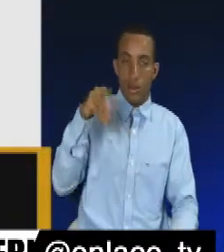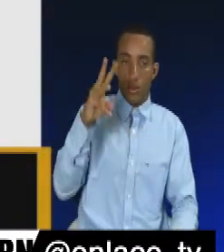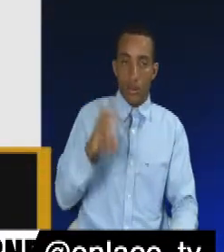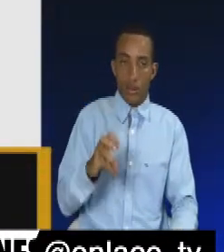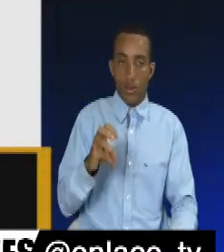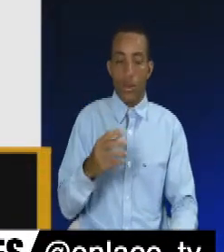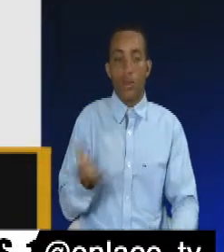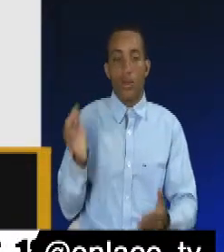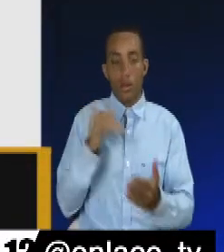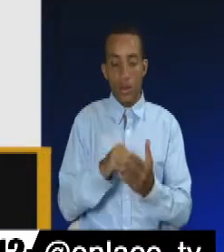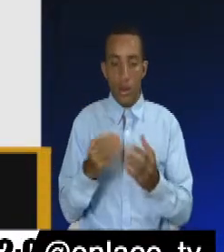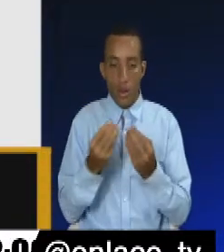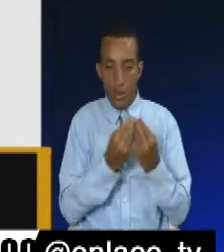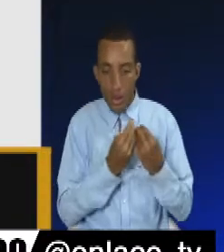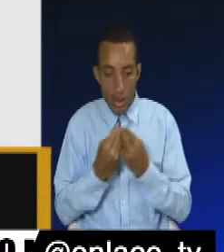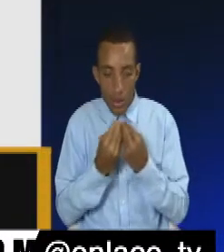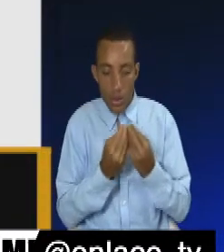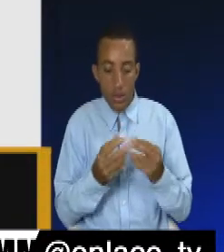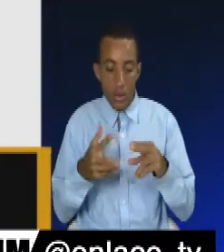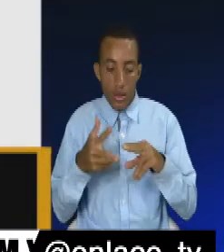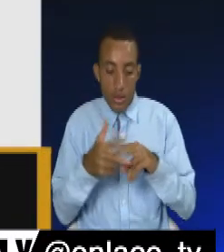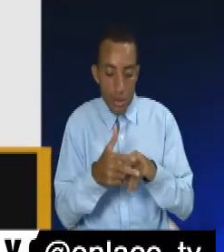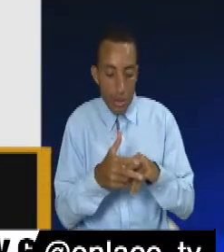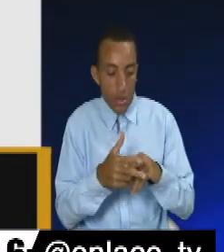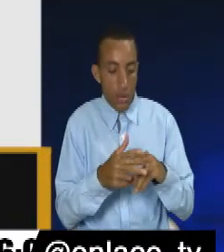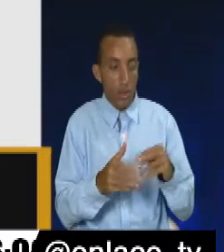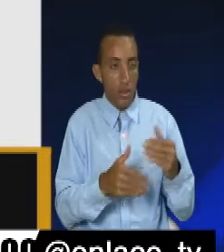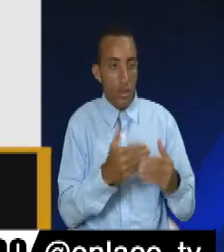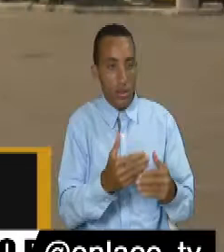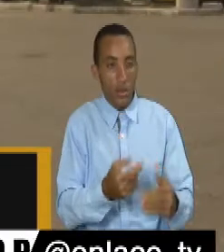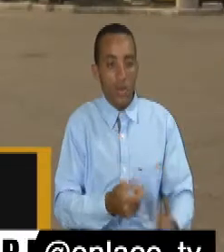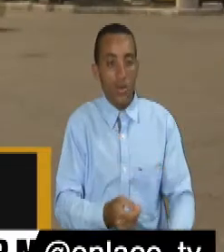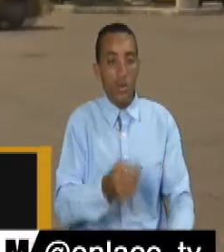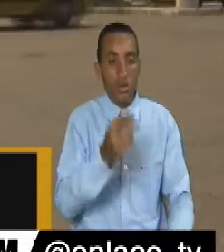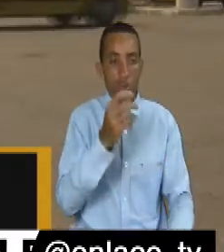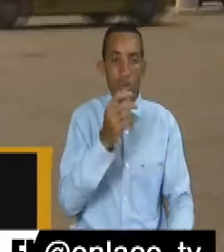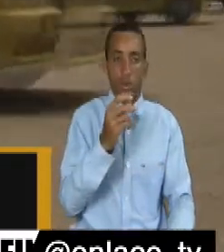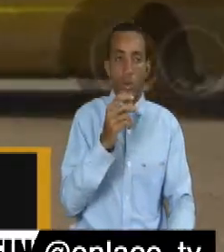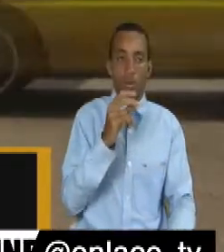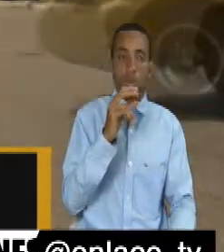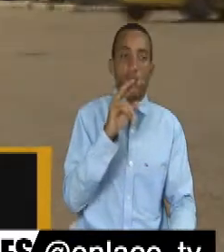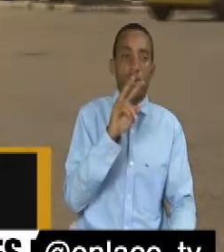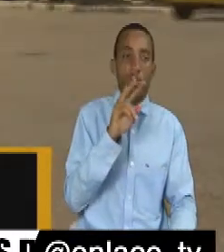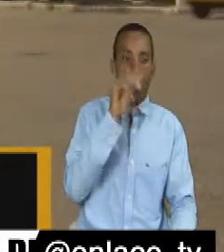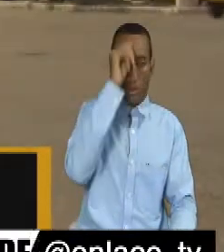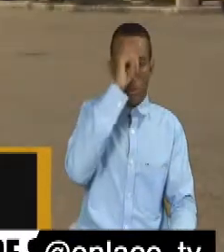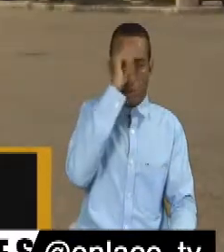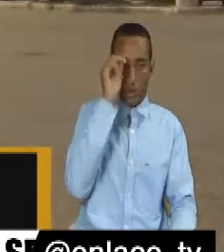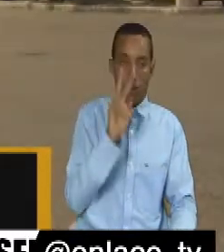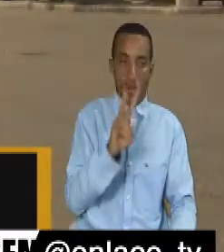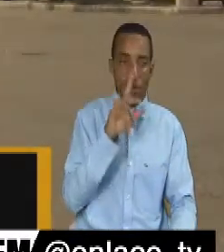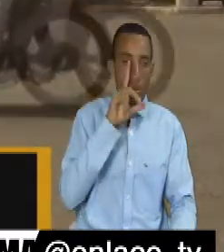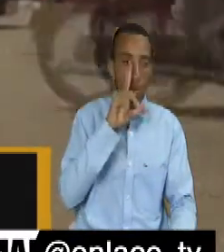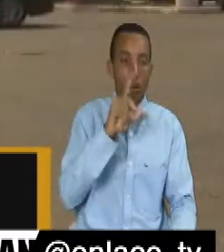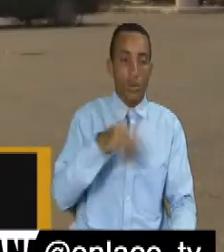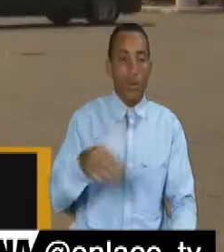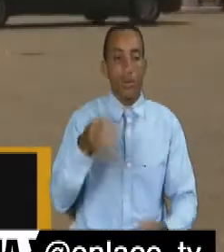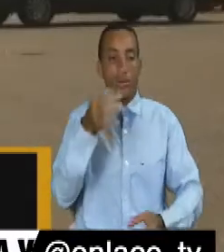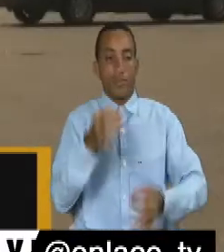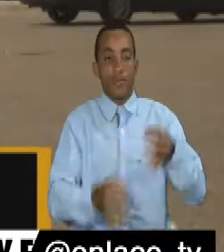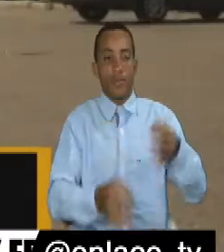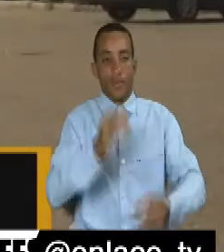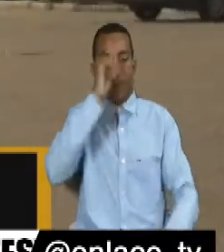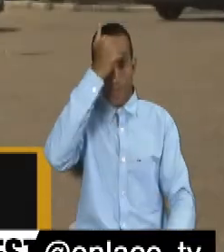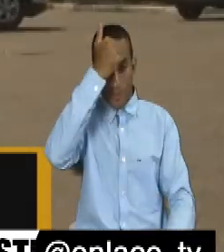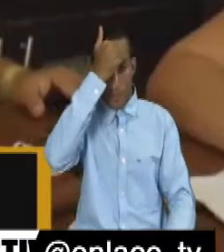Nacional Electoral suspender el proceso revocatorio previsto para este domingo 2 de julio en Barranca Bermeja, en razón a que sus magistrados tramitan una